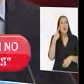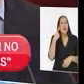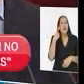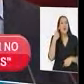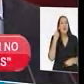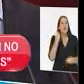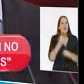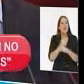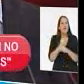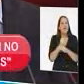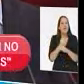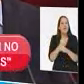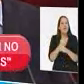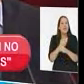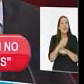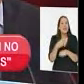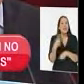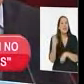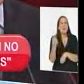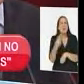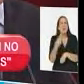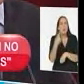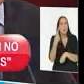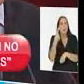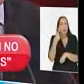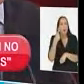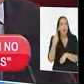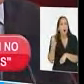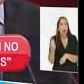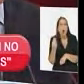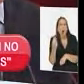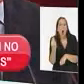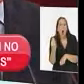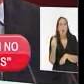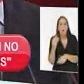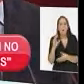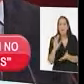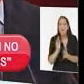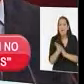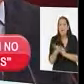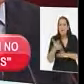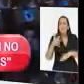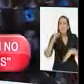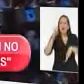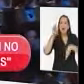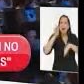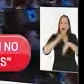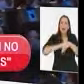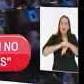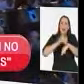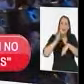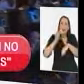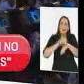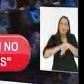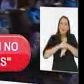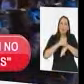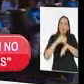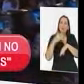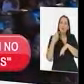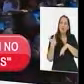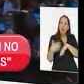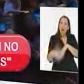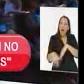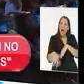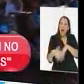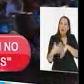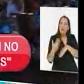más sólida, donde la alternancia vuelva a ser una moneda corriente. Pero no se entiende pasa... bien qué pretendías que hiciera Macri, digamos,